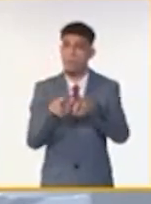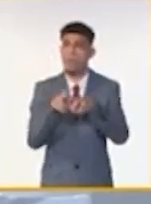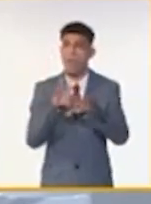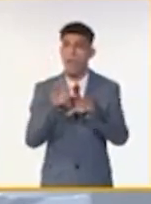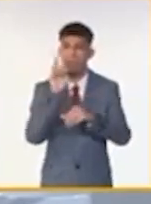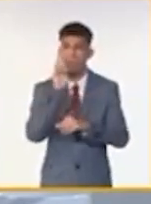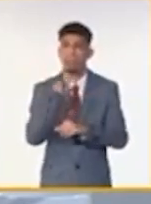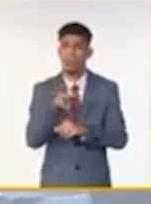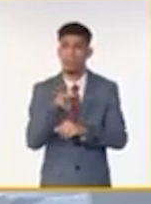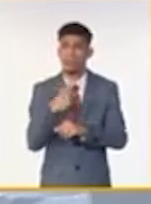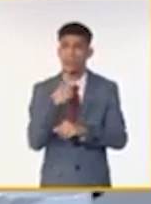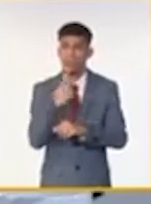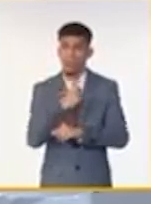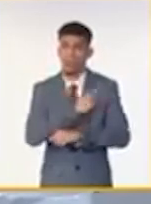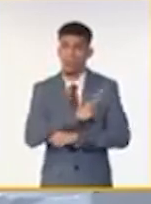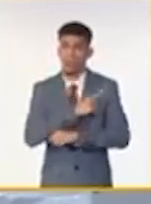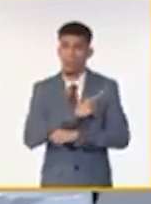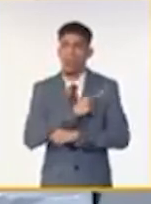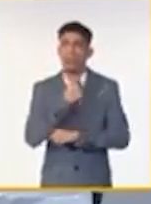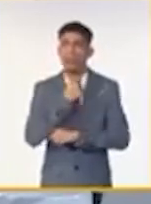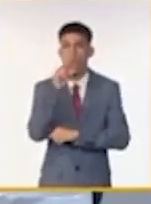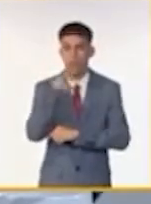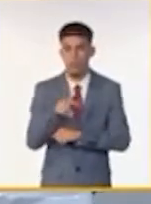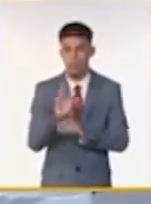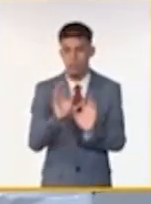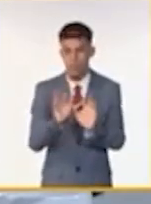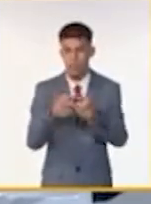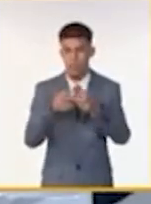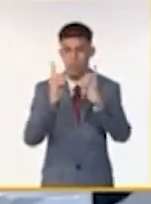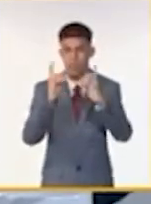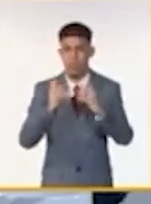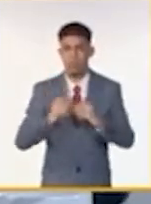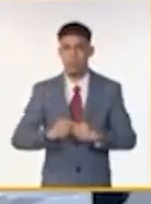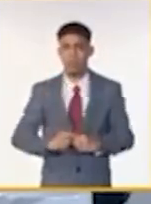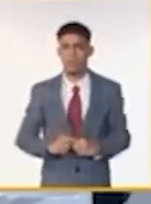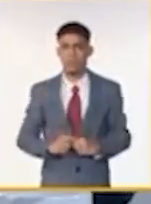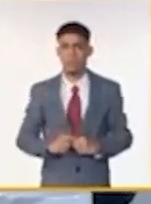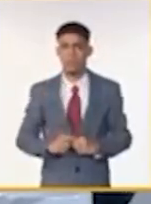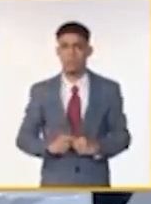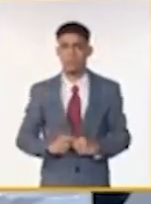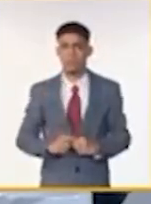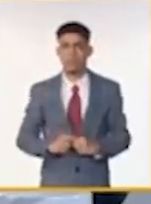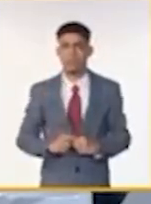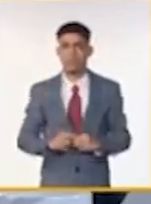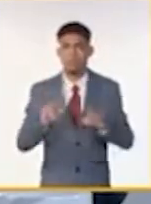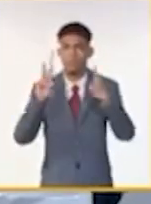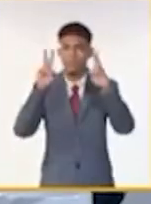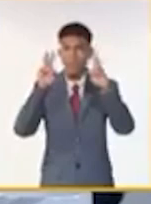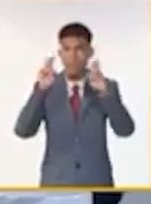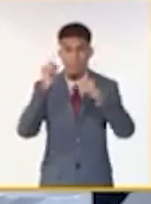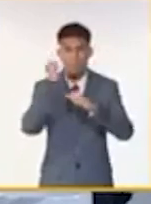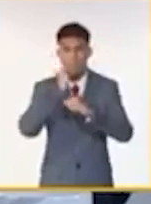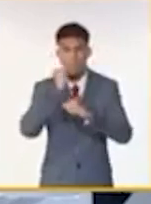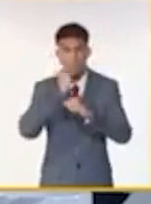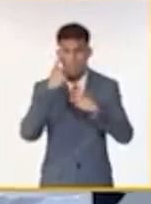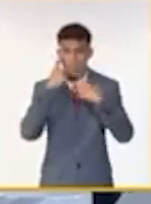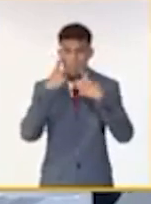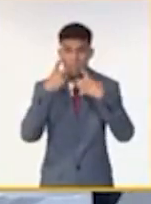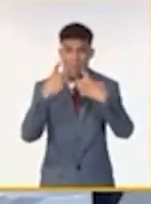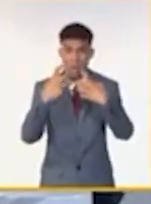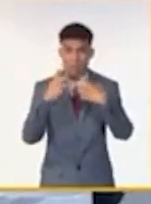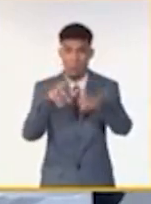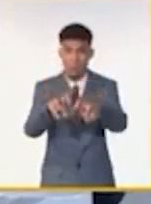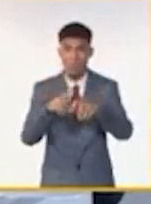diputados y se evaluarán en ese en ese momento y yo creo que el tema más importante que se se